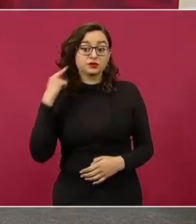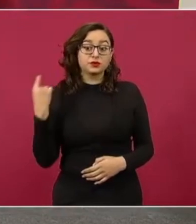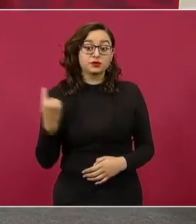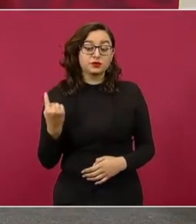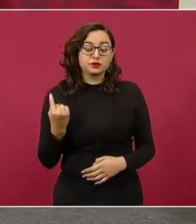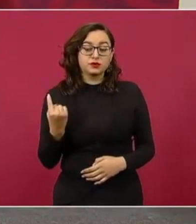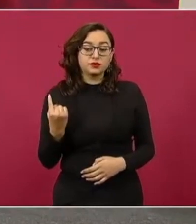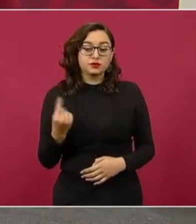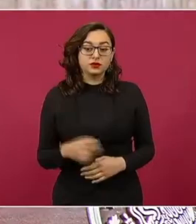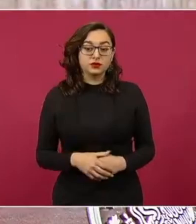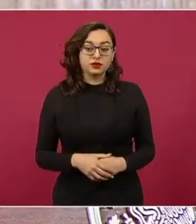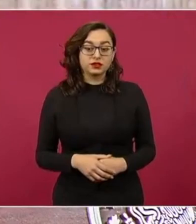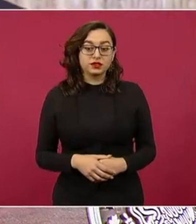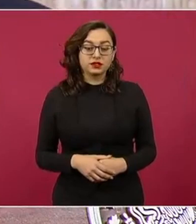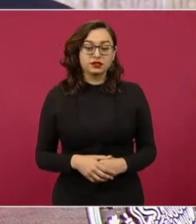así, un loco.